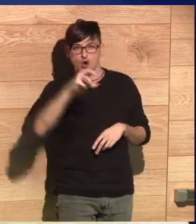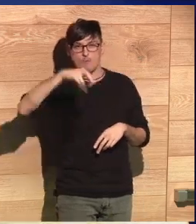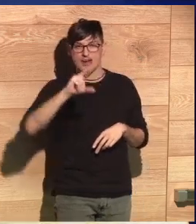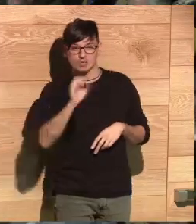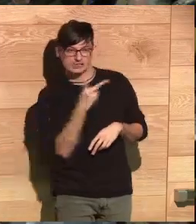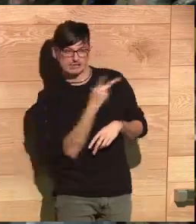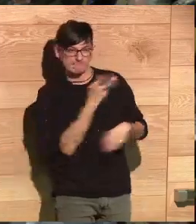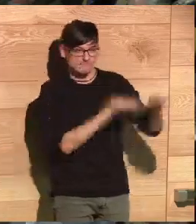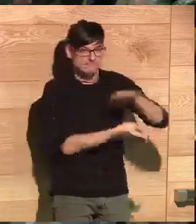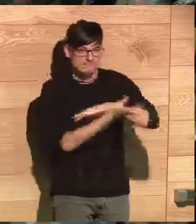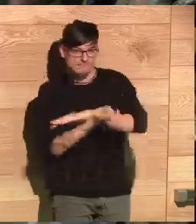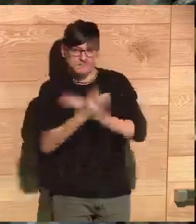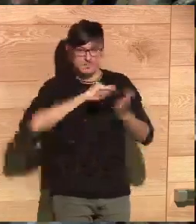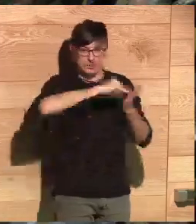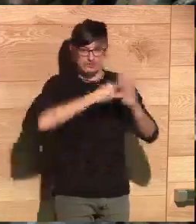contar cómo nació todo.